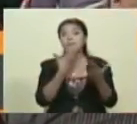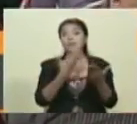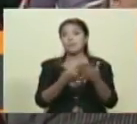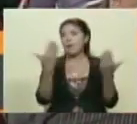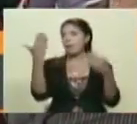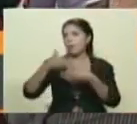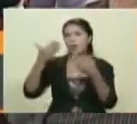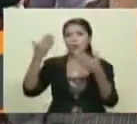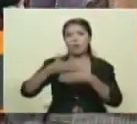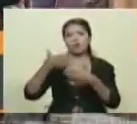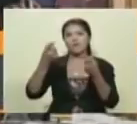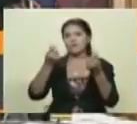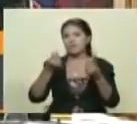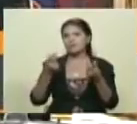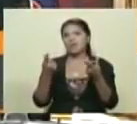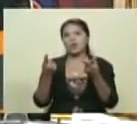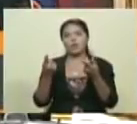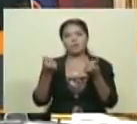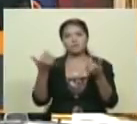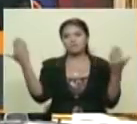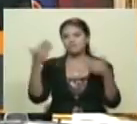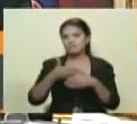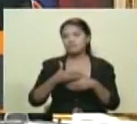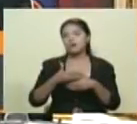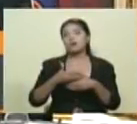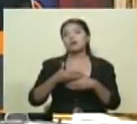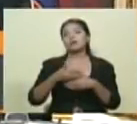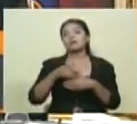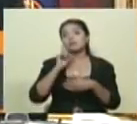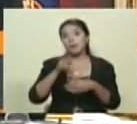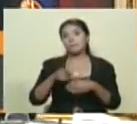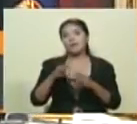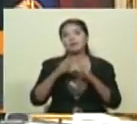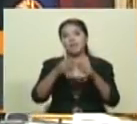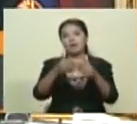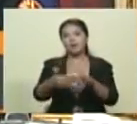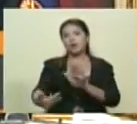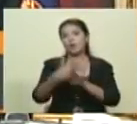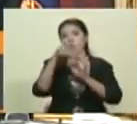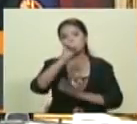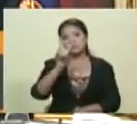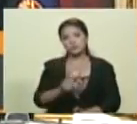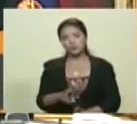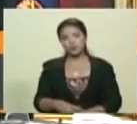bloqueo financiero, económico y bloqueo naval contra Venezuela.